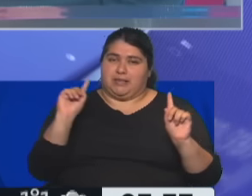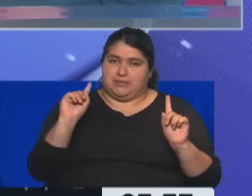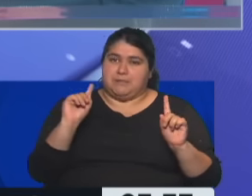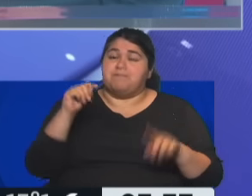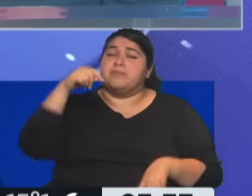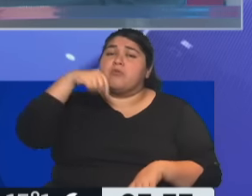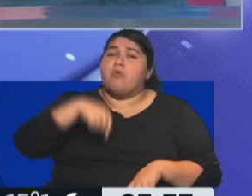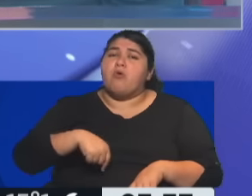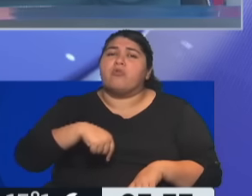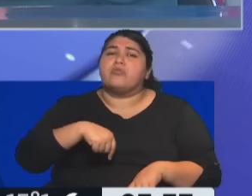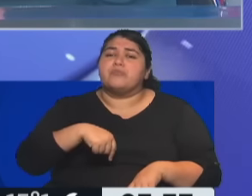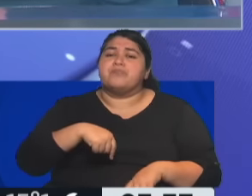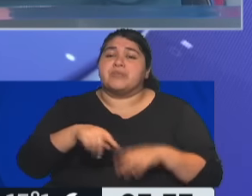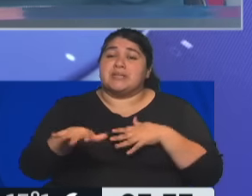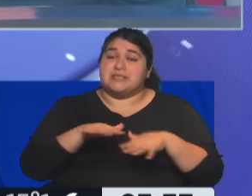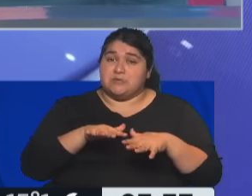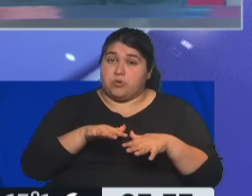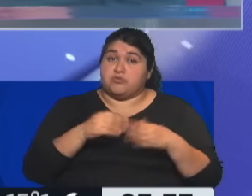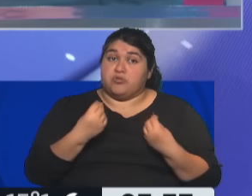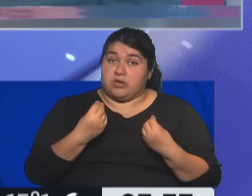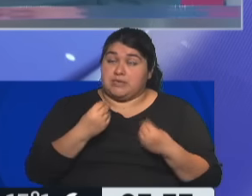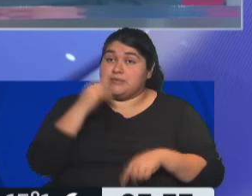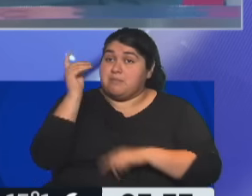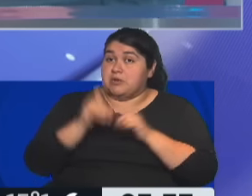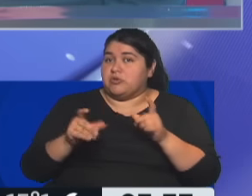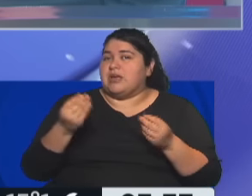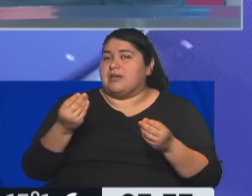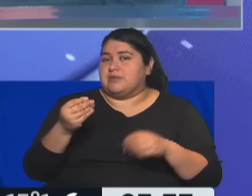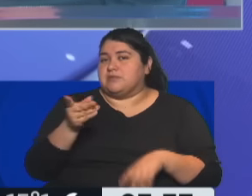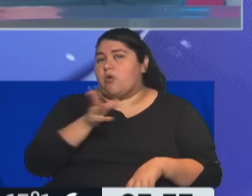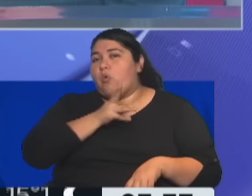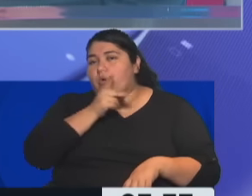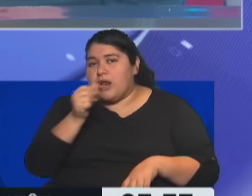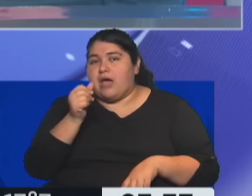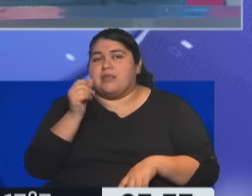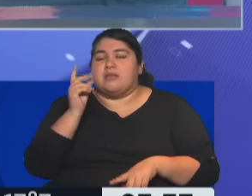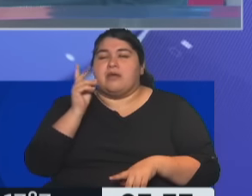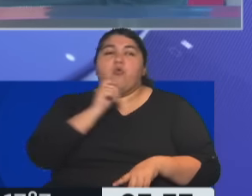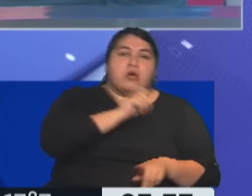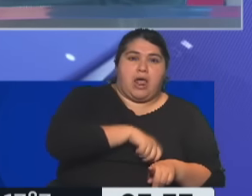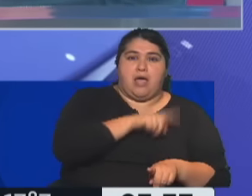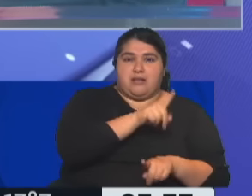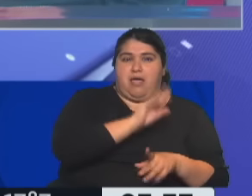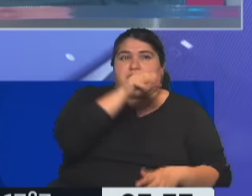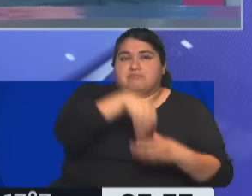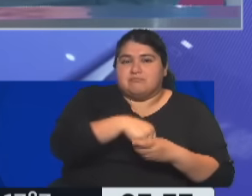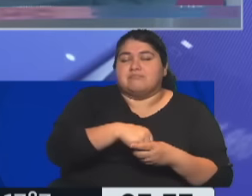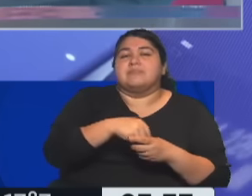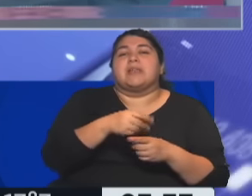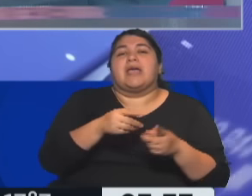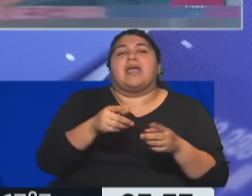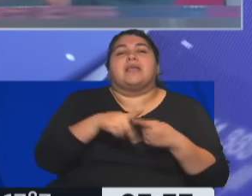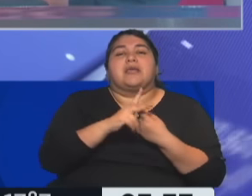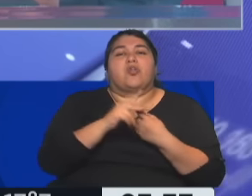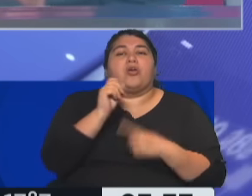situación de actores que no son ucranianos operando tecnología militar en el